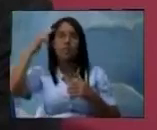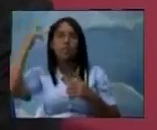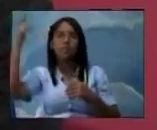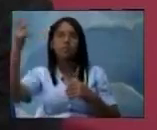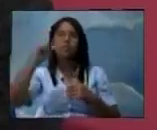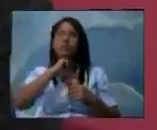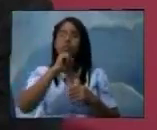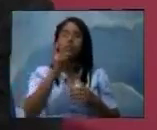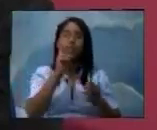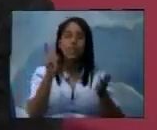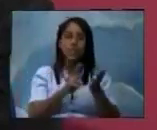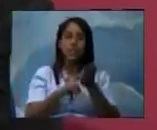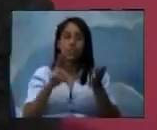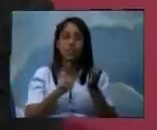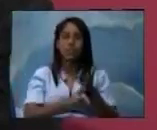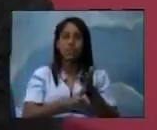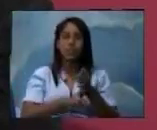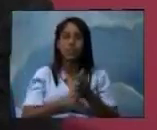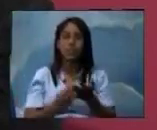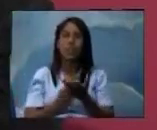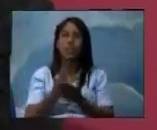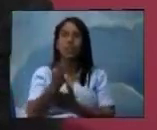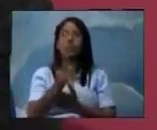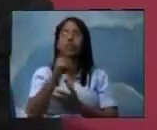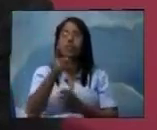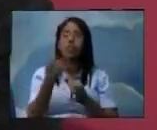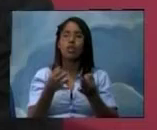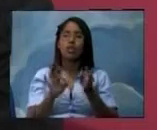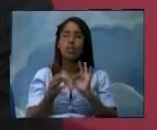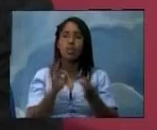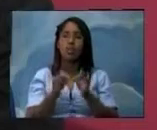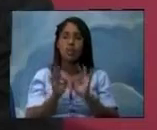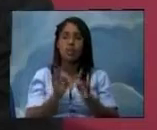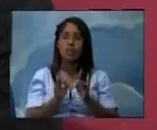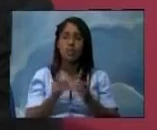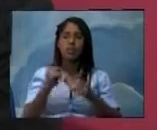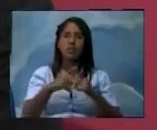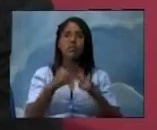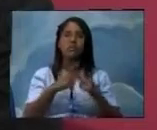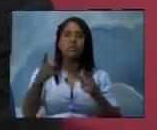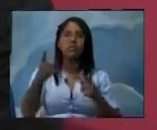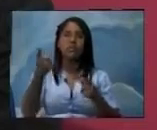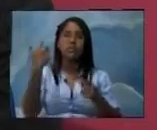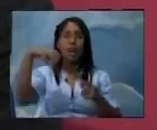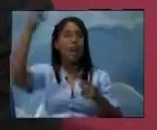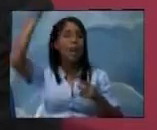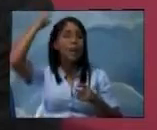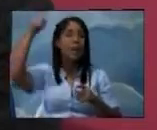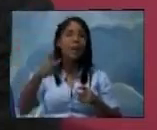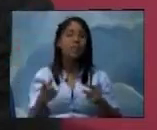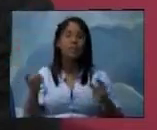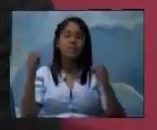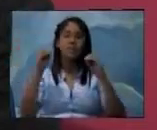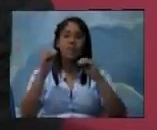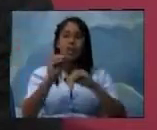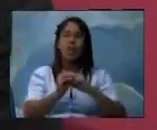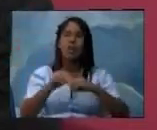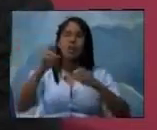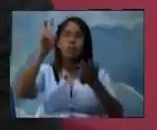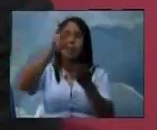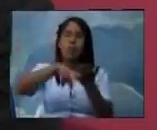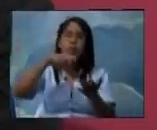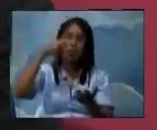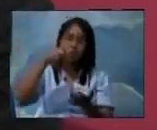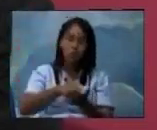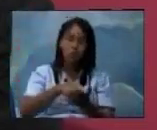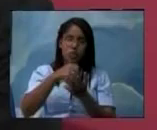es verdadero y fiel su interpretación. Entonces el rey Nabucodonosor se postró